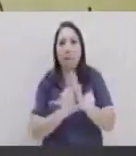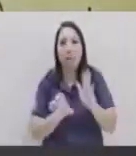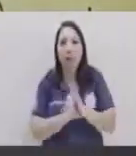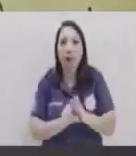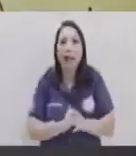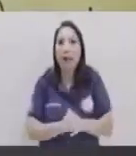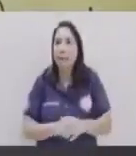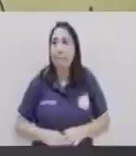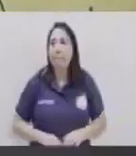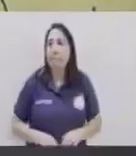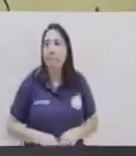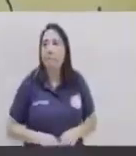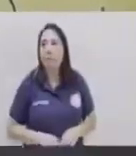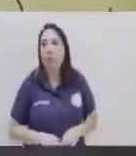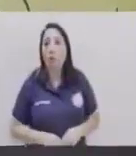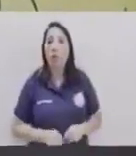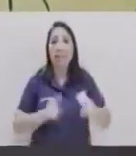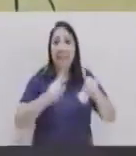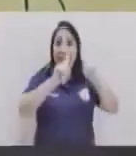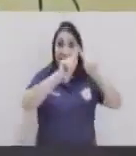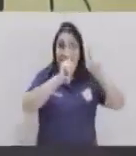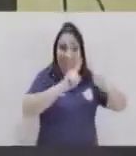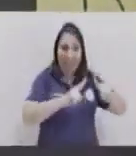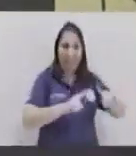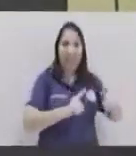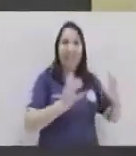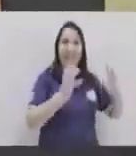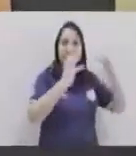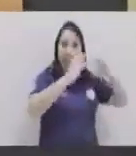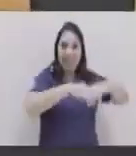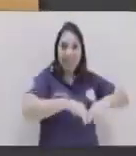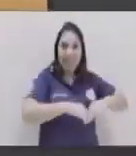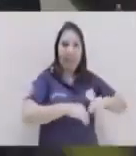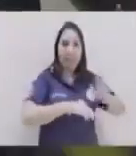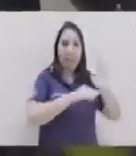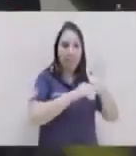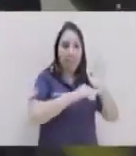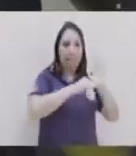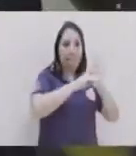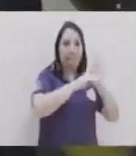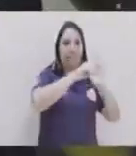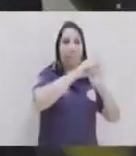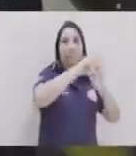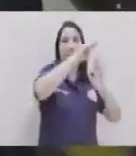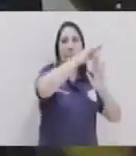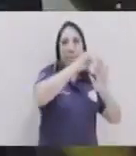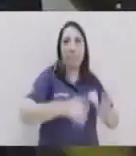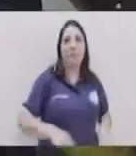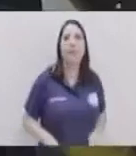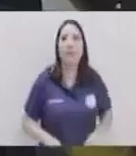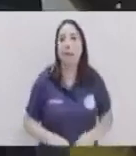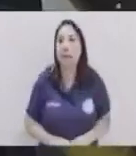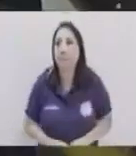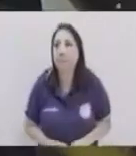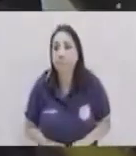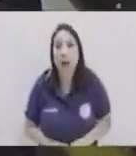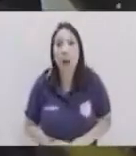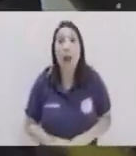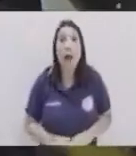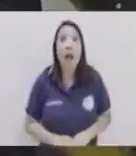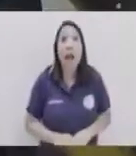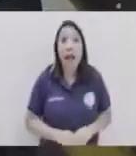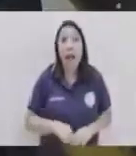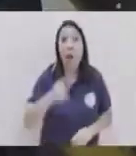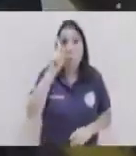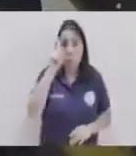ir dimensionando en diversas escalas. Por ejemplo, en una